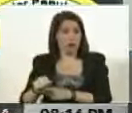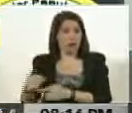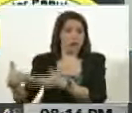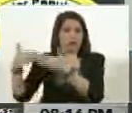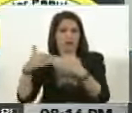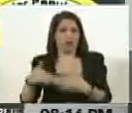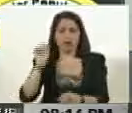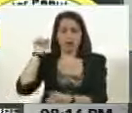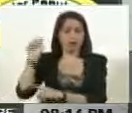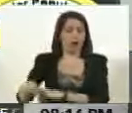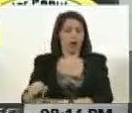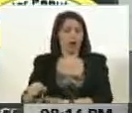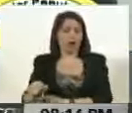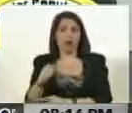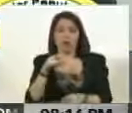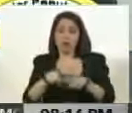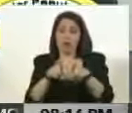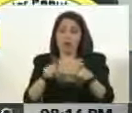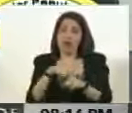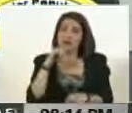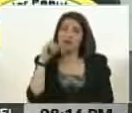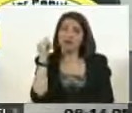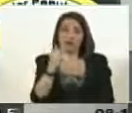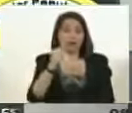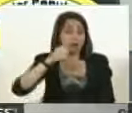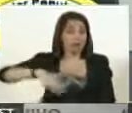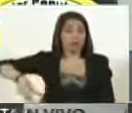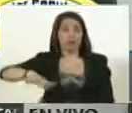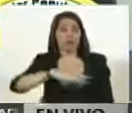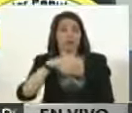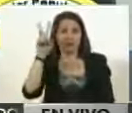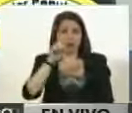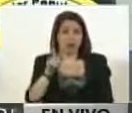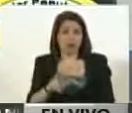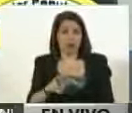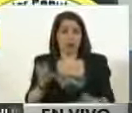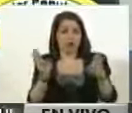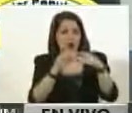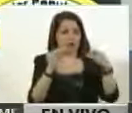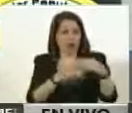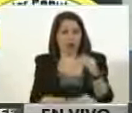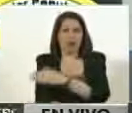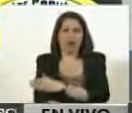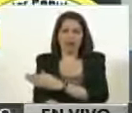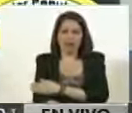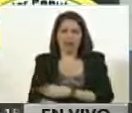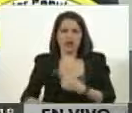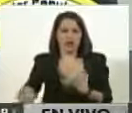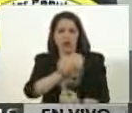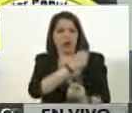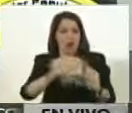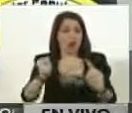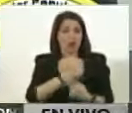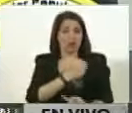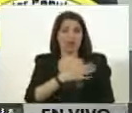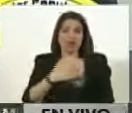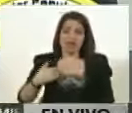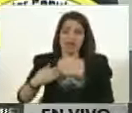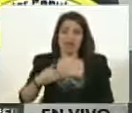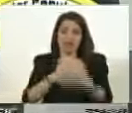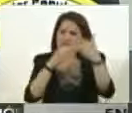Igualmente queremos informar al pueblo de Venezuela que sectores de la derecha violenta intentaron